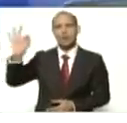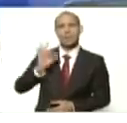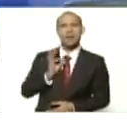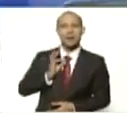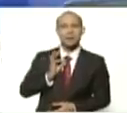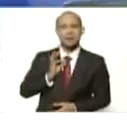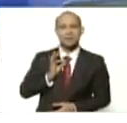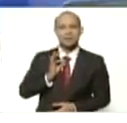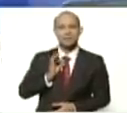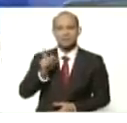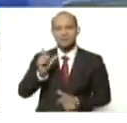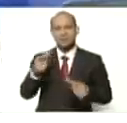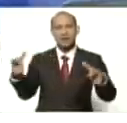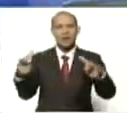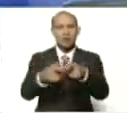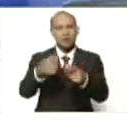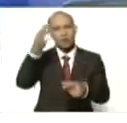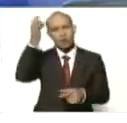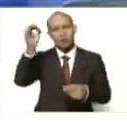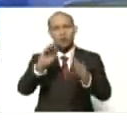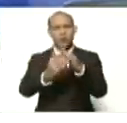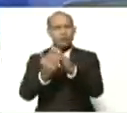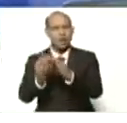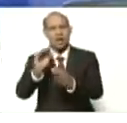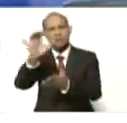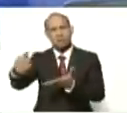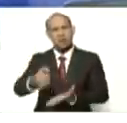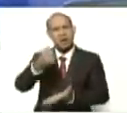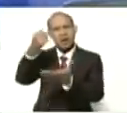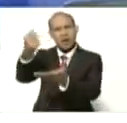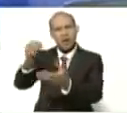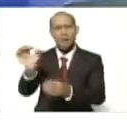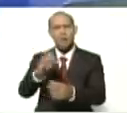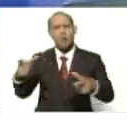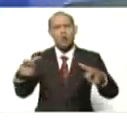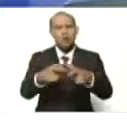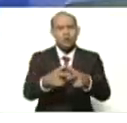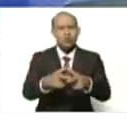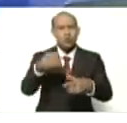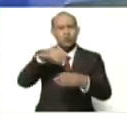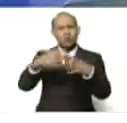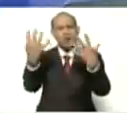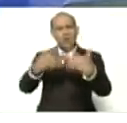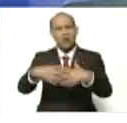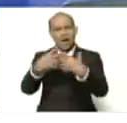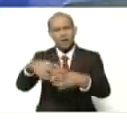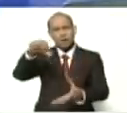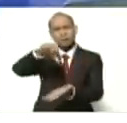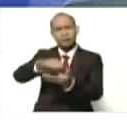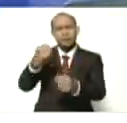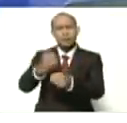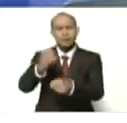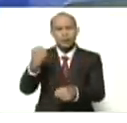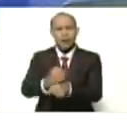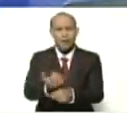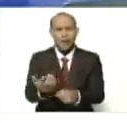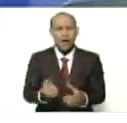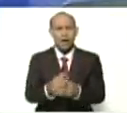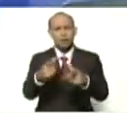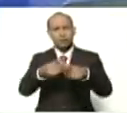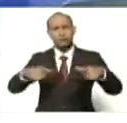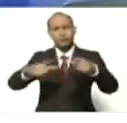se han reunido un consejo comunal un club están reunidos una fábrica un centro de trabajo en un